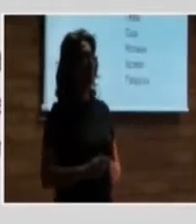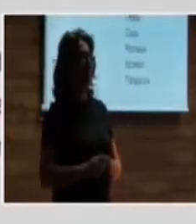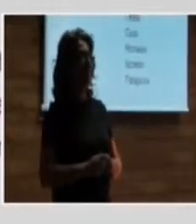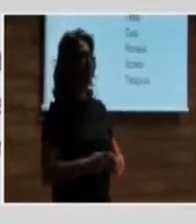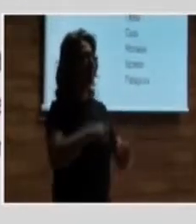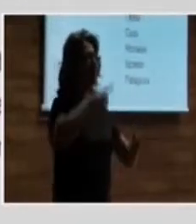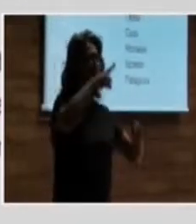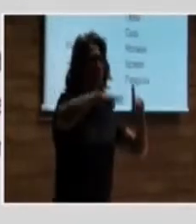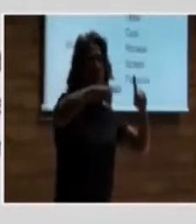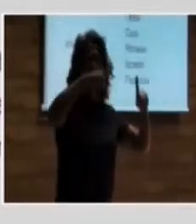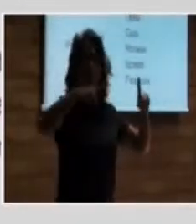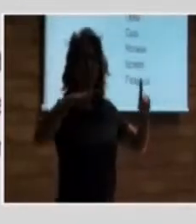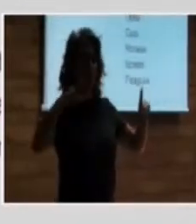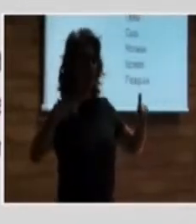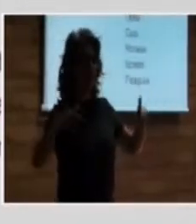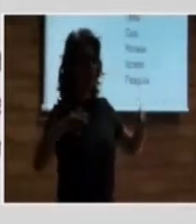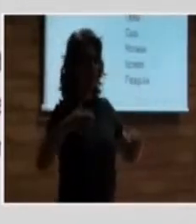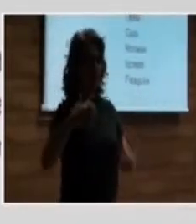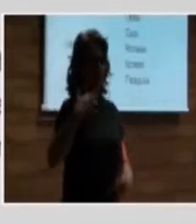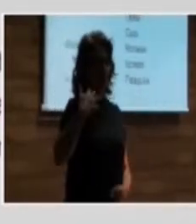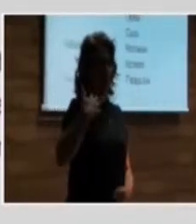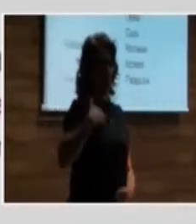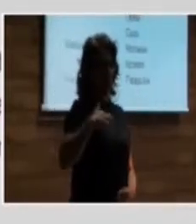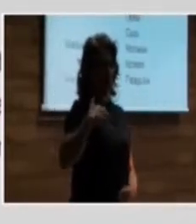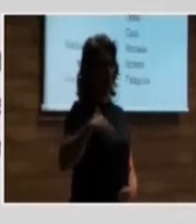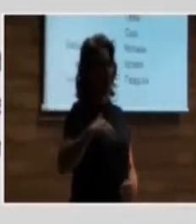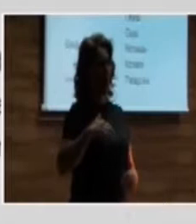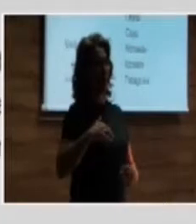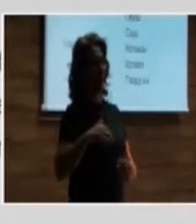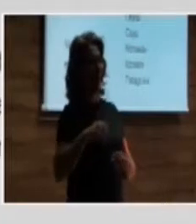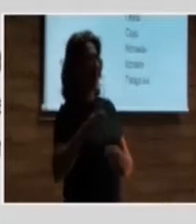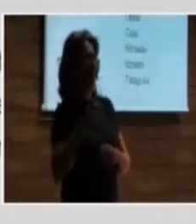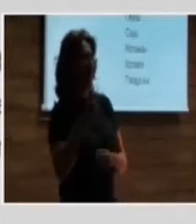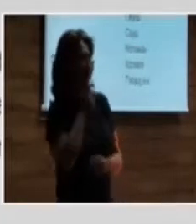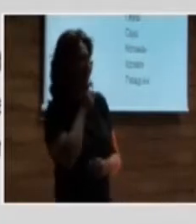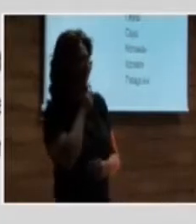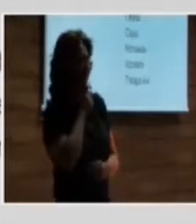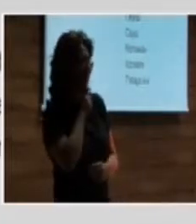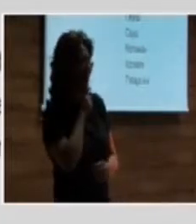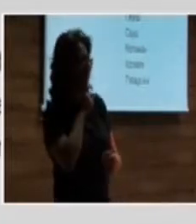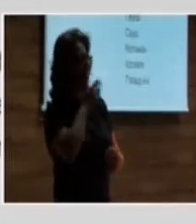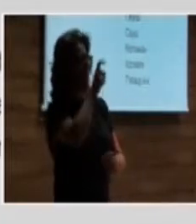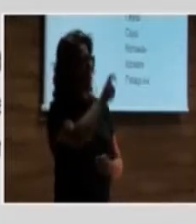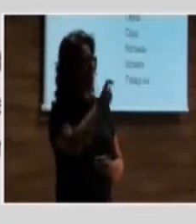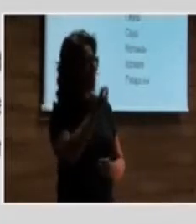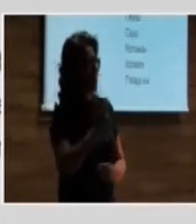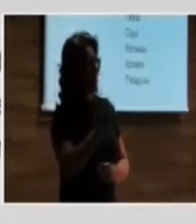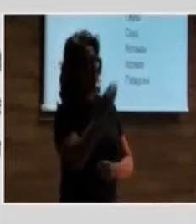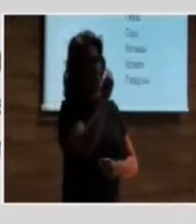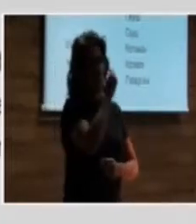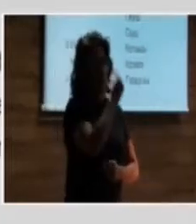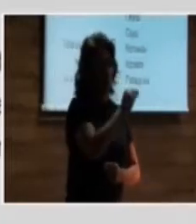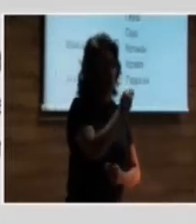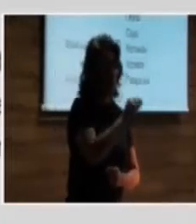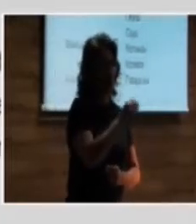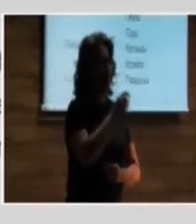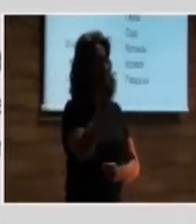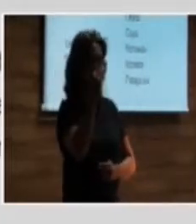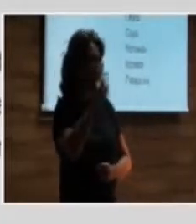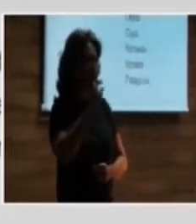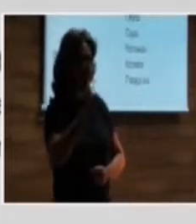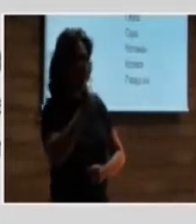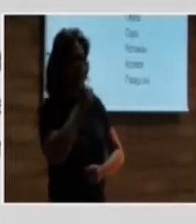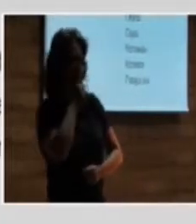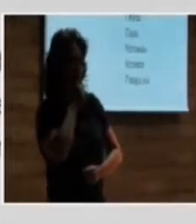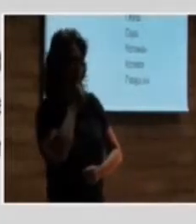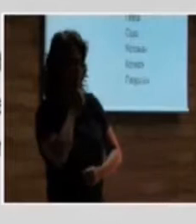distribución específica en la Argentina en cuanto al envejecimiento. Tenemos zonas envejecidas y zonas jóvenes, que es la Patagonia. La Patagonia es una